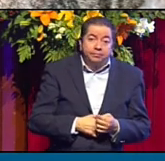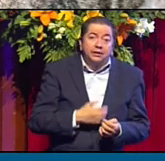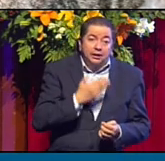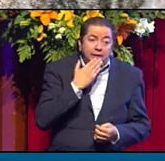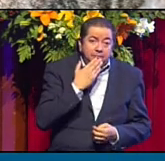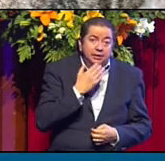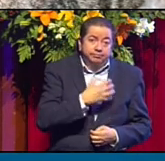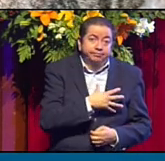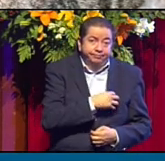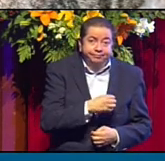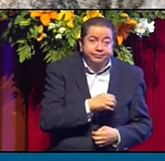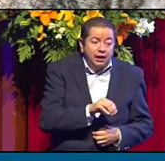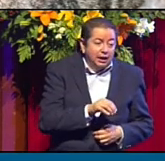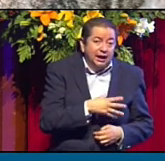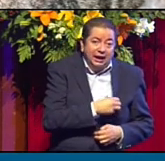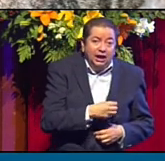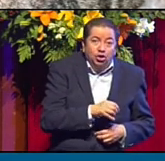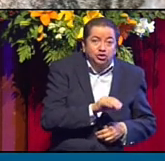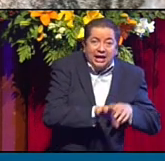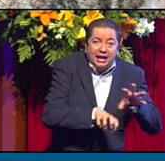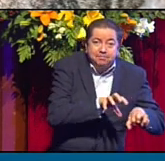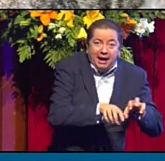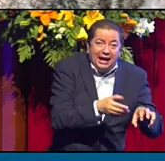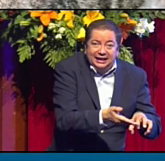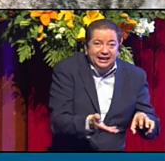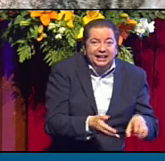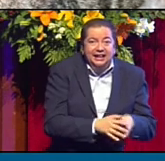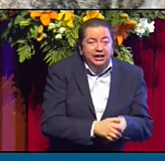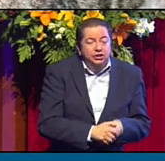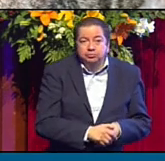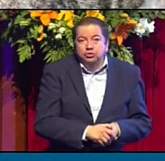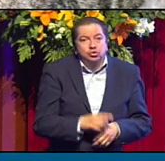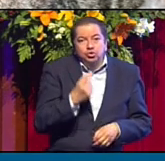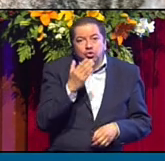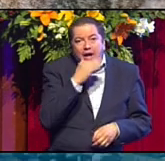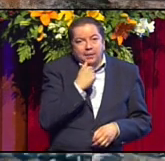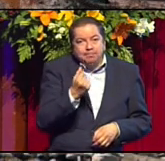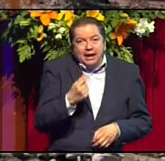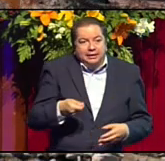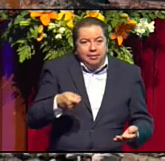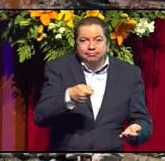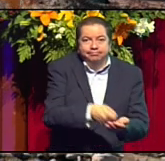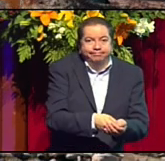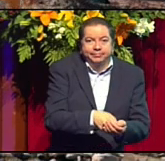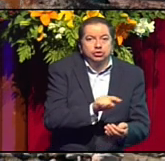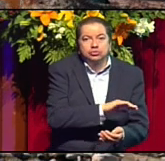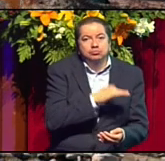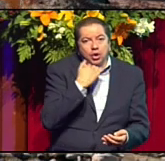sus hijos de cuatro patas y no pueden hacer nada porque no tienen los recursos para responder.